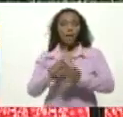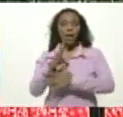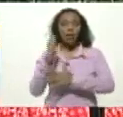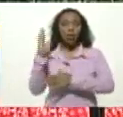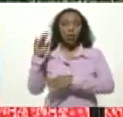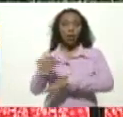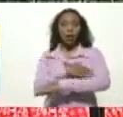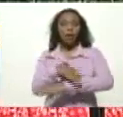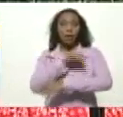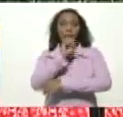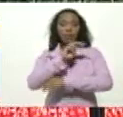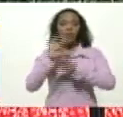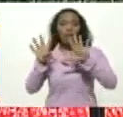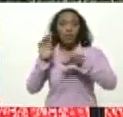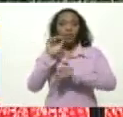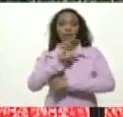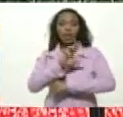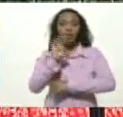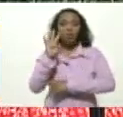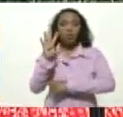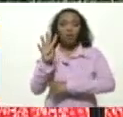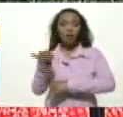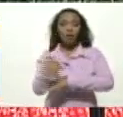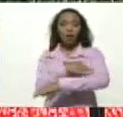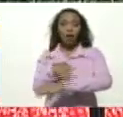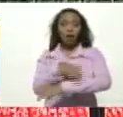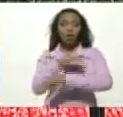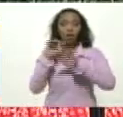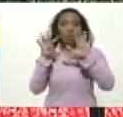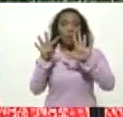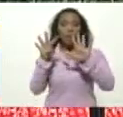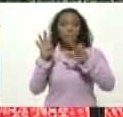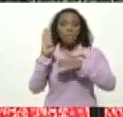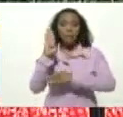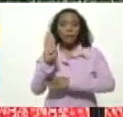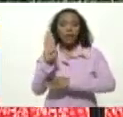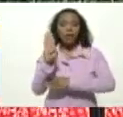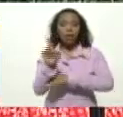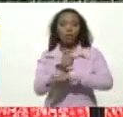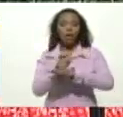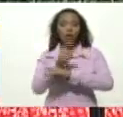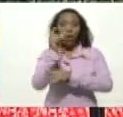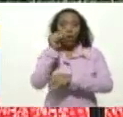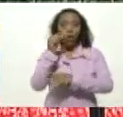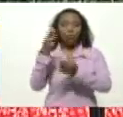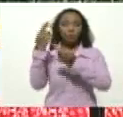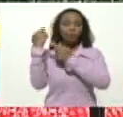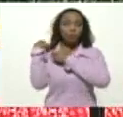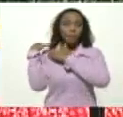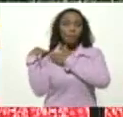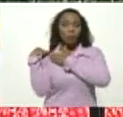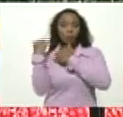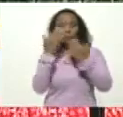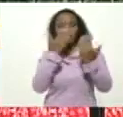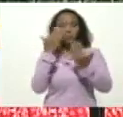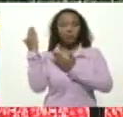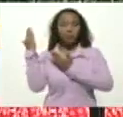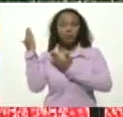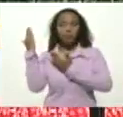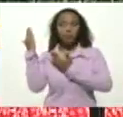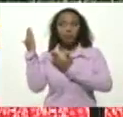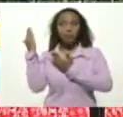avenida 29 con 39, calle 9B. Gobernador encargado, José Pereira, adelante.